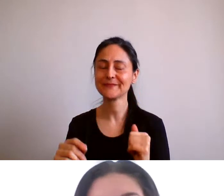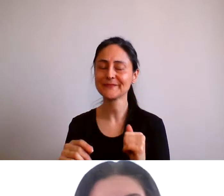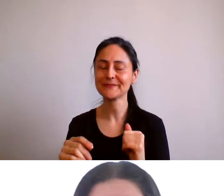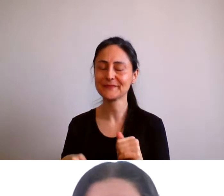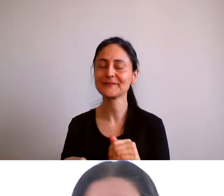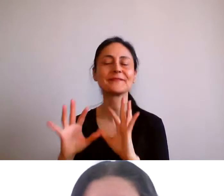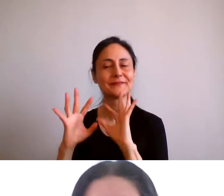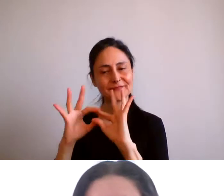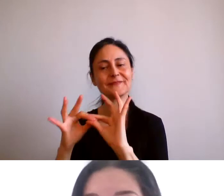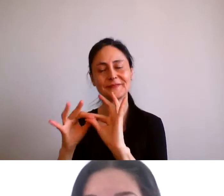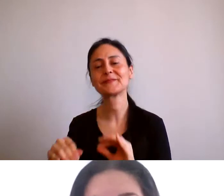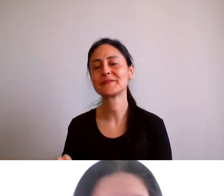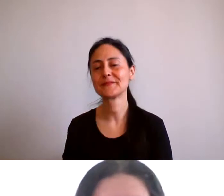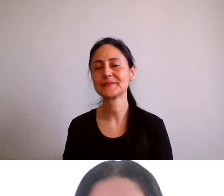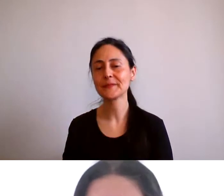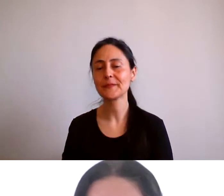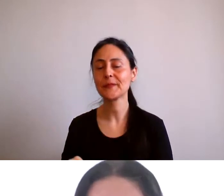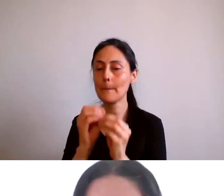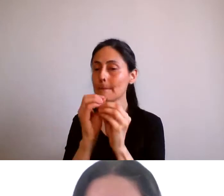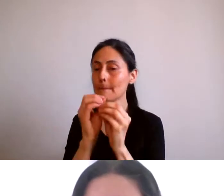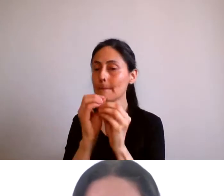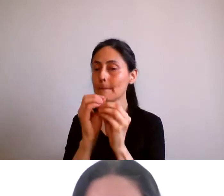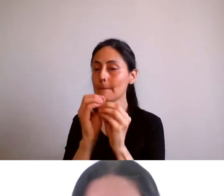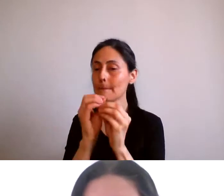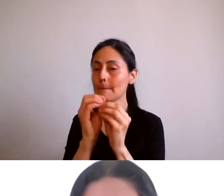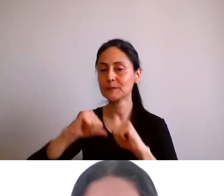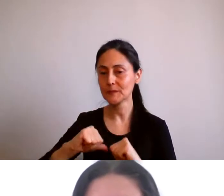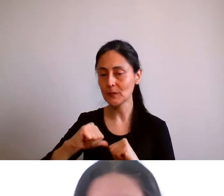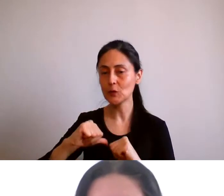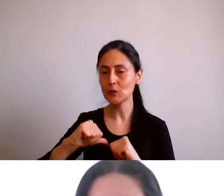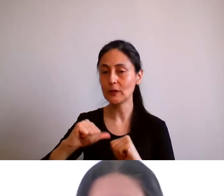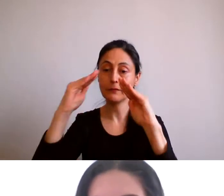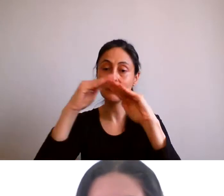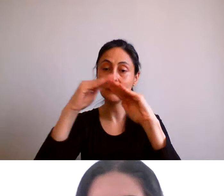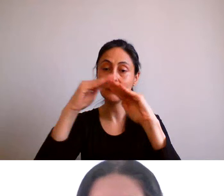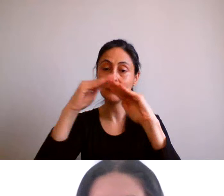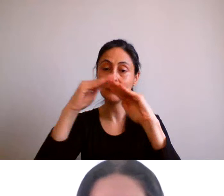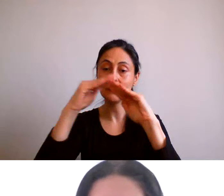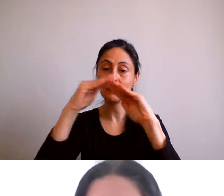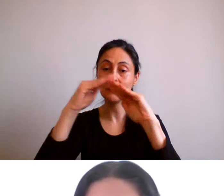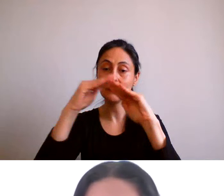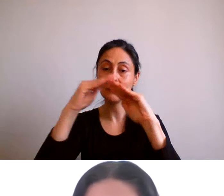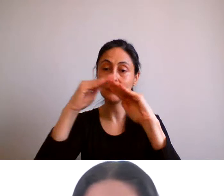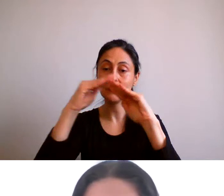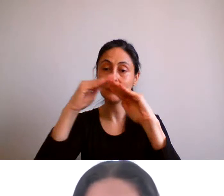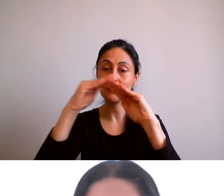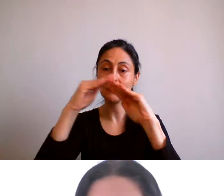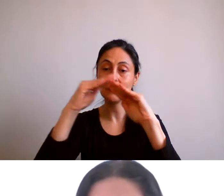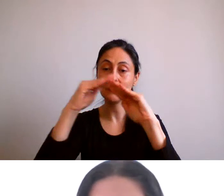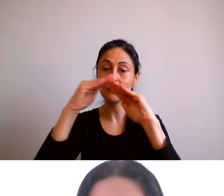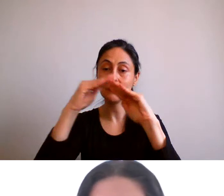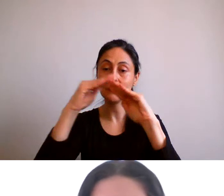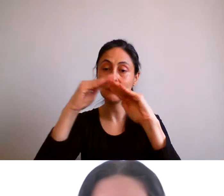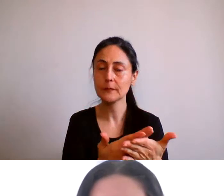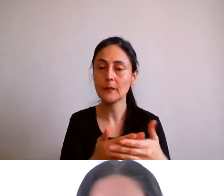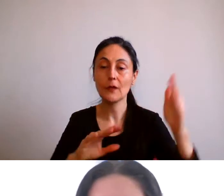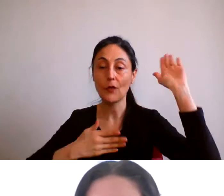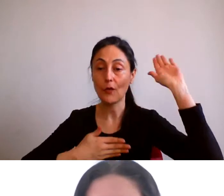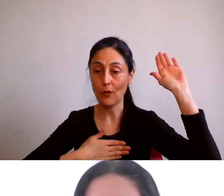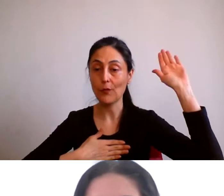jornada. Nos llevamos harto desafío, ¿cierto? Como escuela seguimos comprometidos, ambas escuelas de FACSalud, comprometidos a